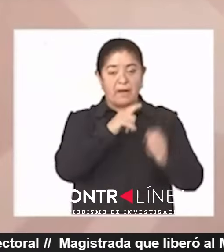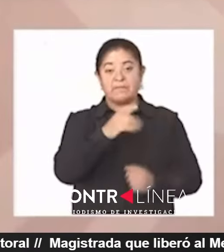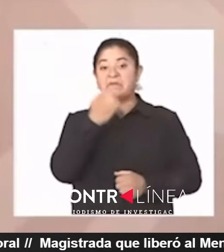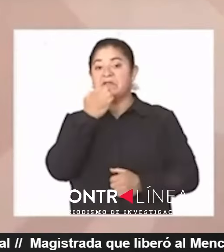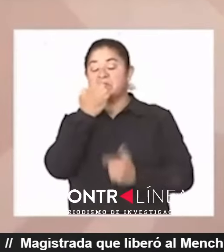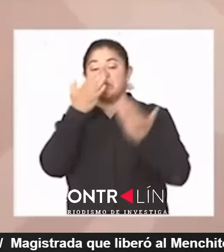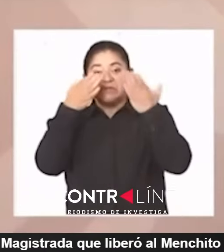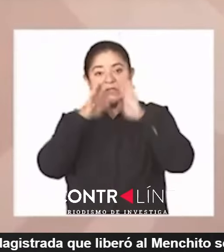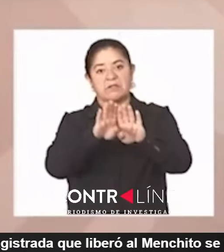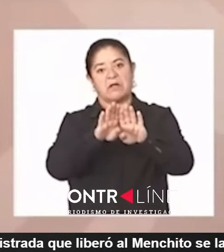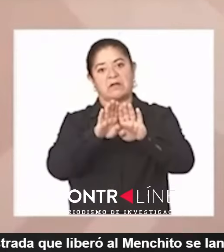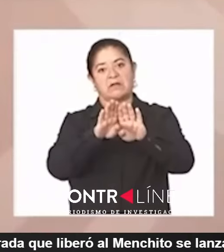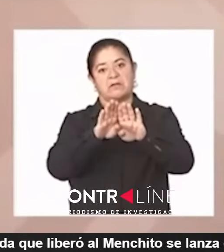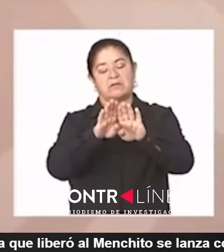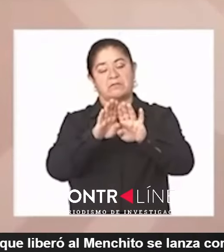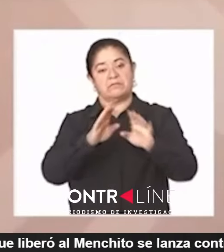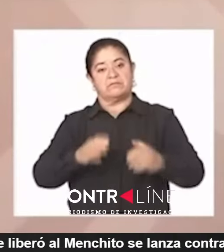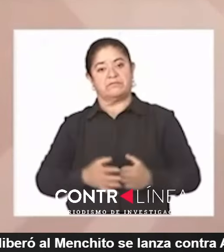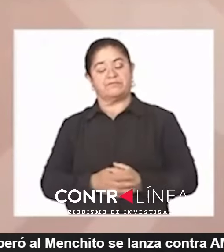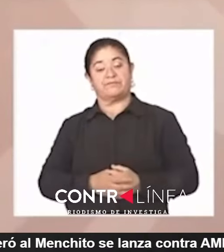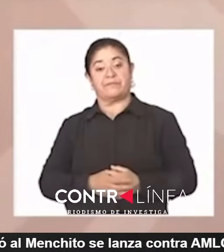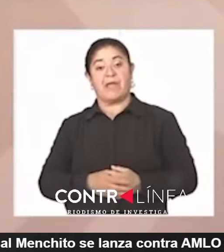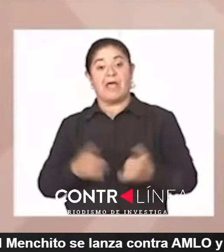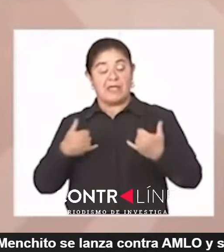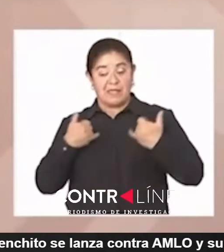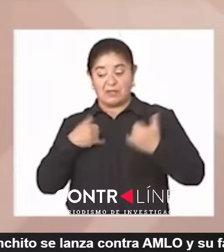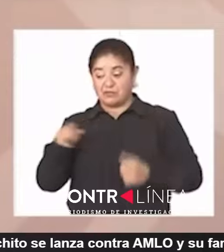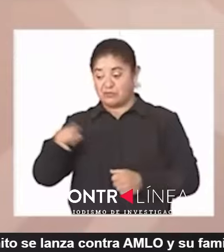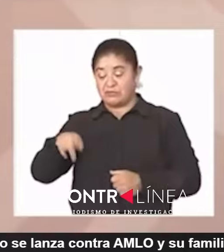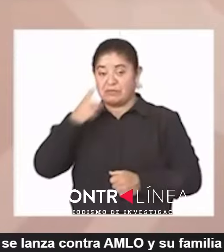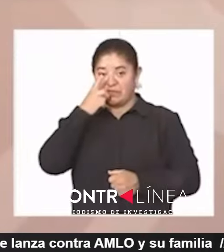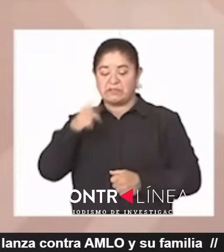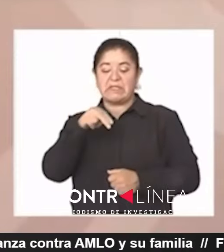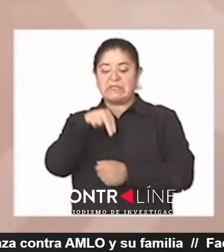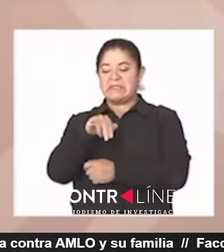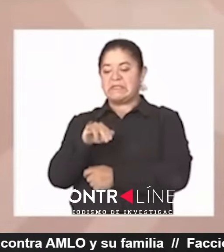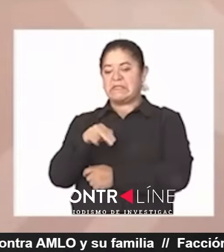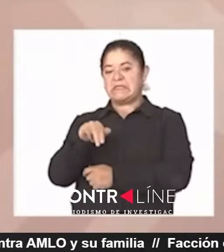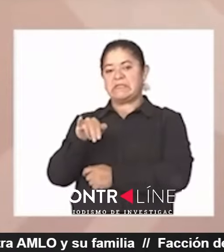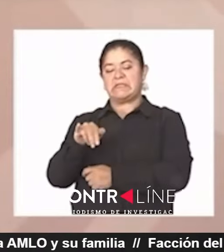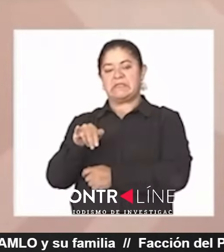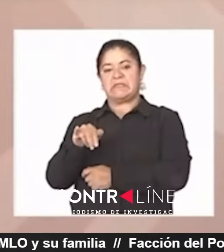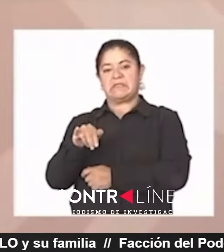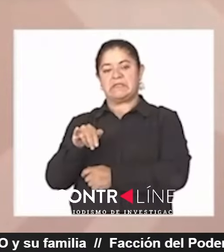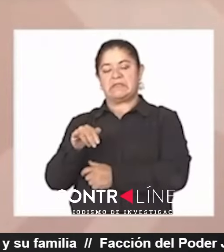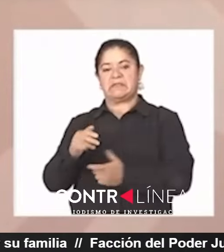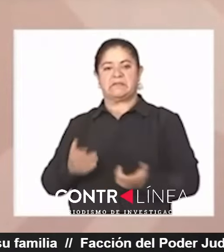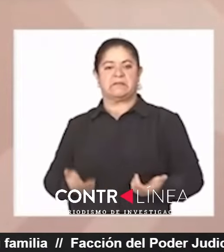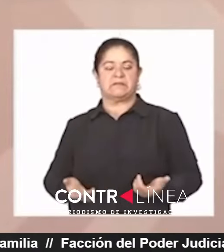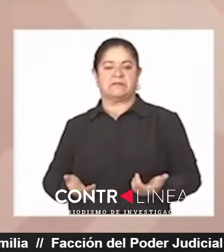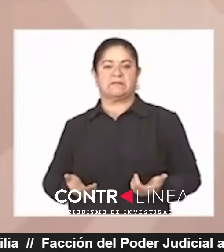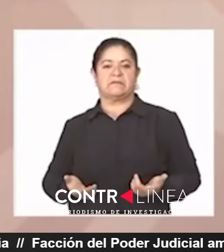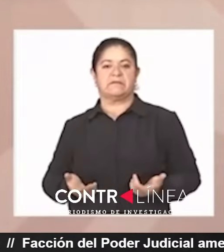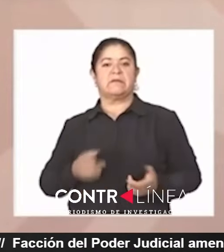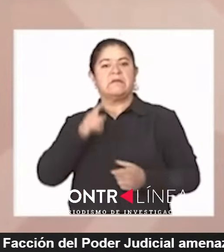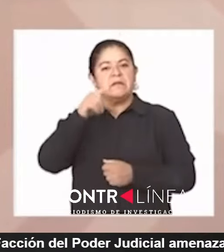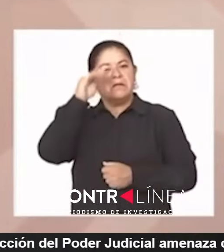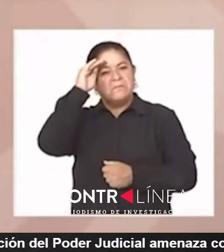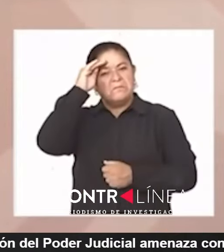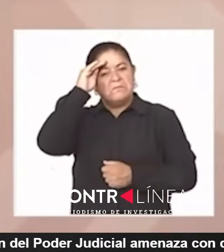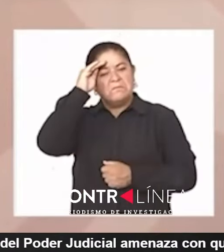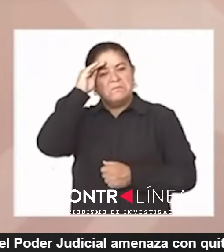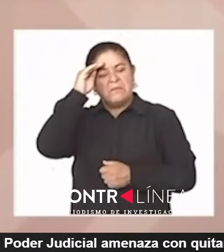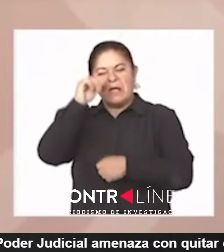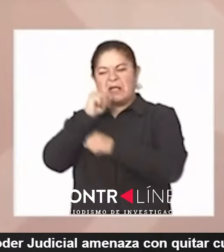escuelas y a los jóvenes se les llamaba ninis. Pues imagínense la palabra